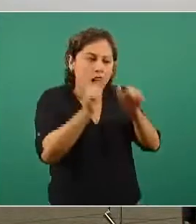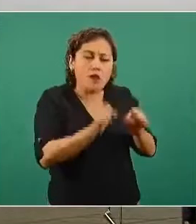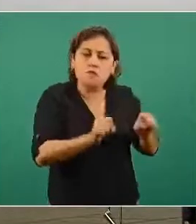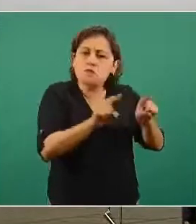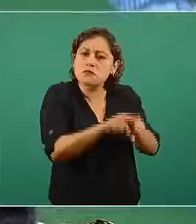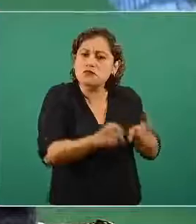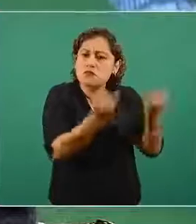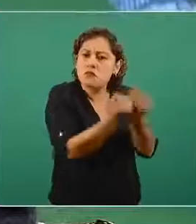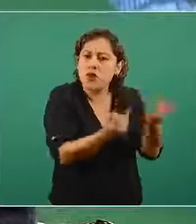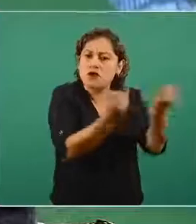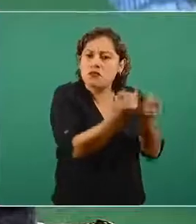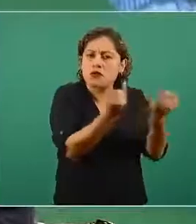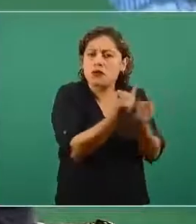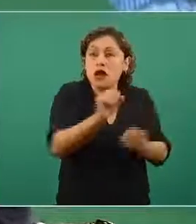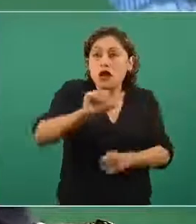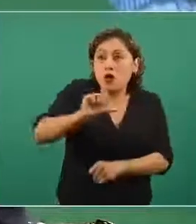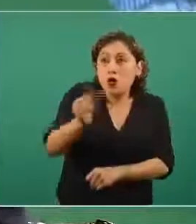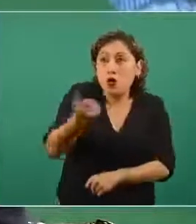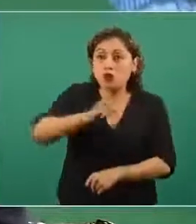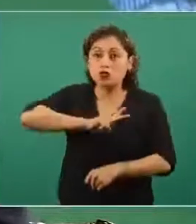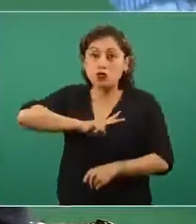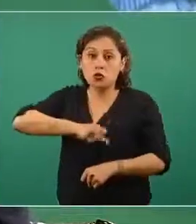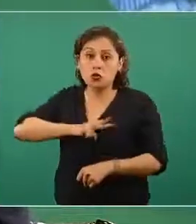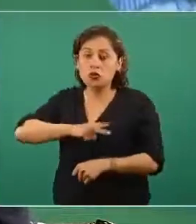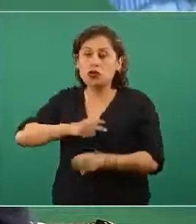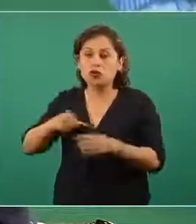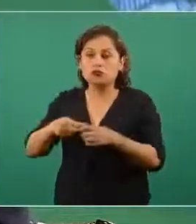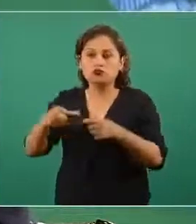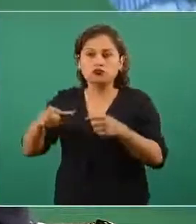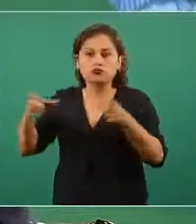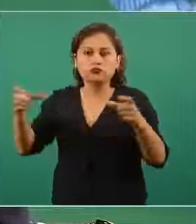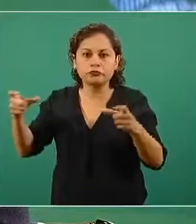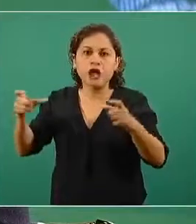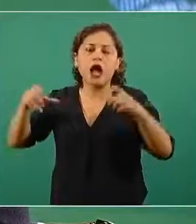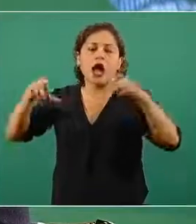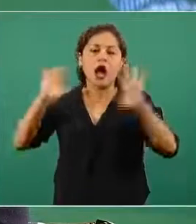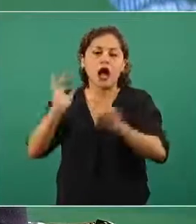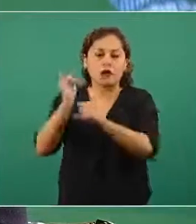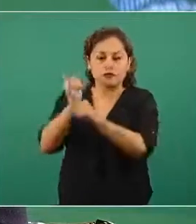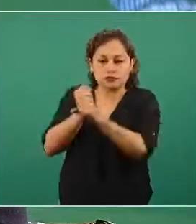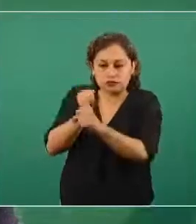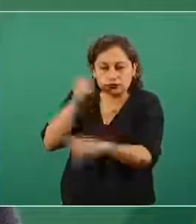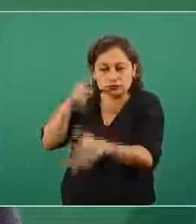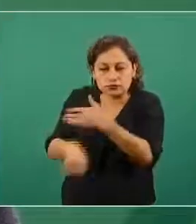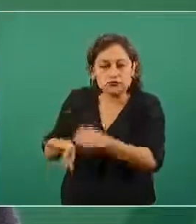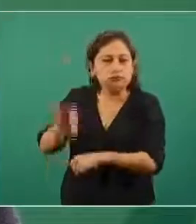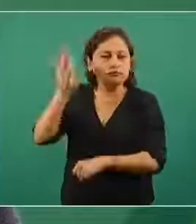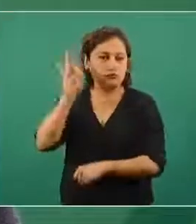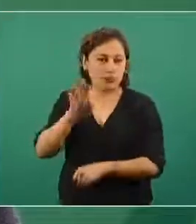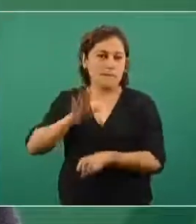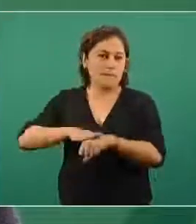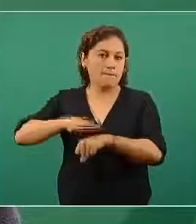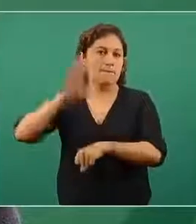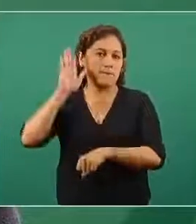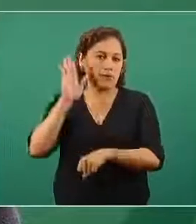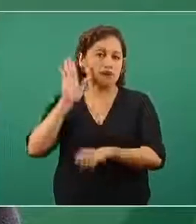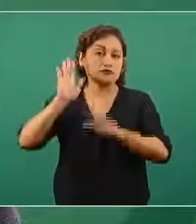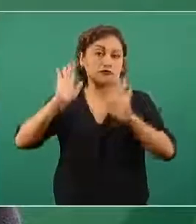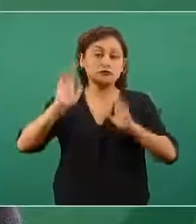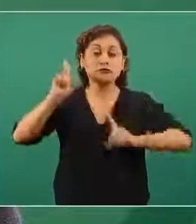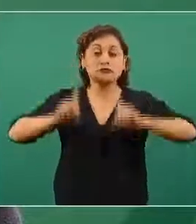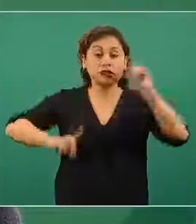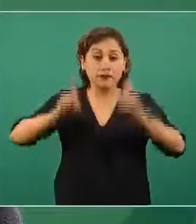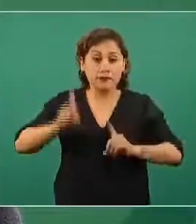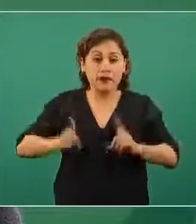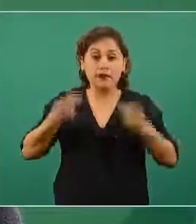estos porcentajes también pueden contribuir a que se incremente la enfermedad grave o las personas que en su momento desarrollan enfermedad